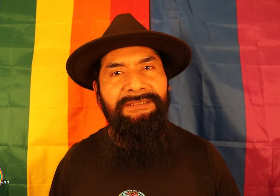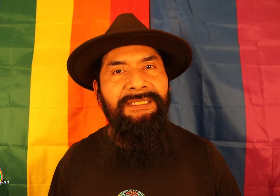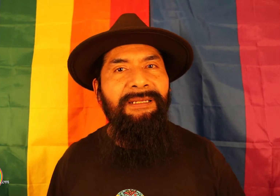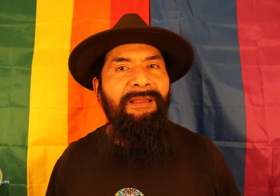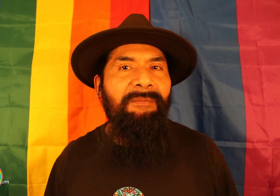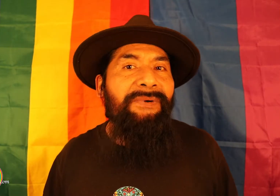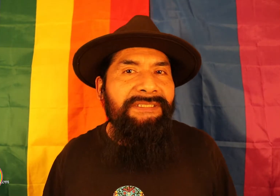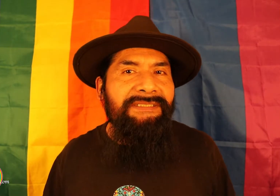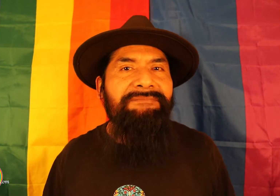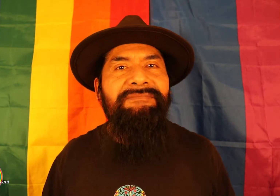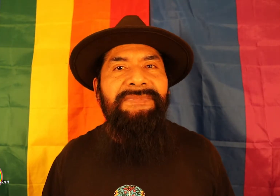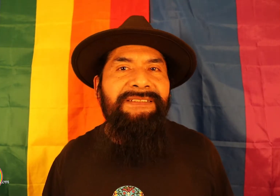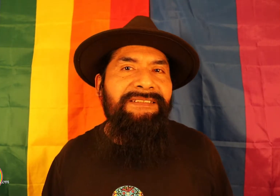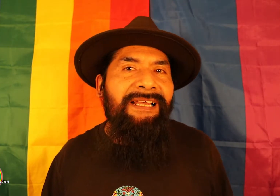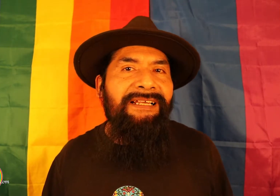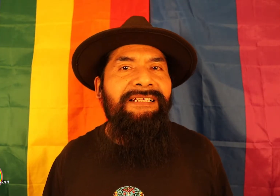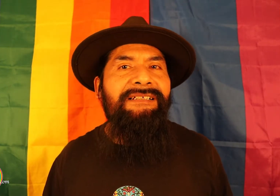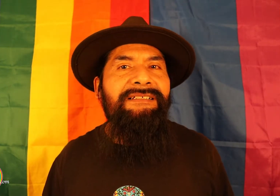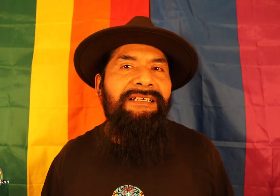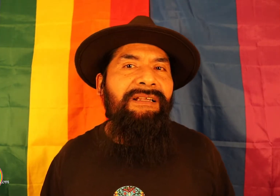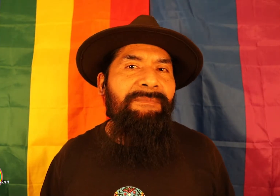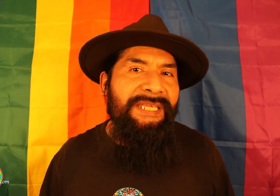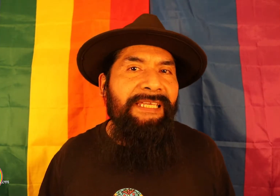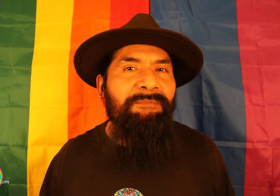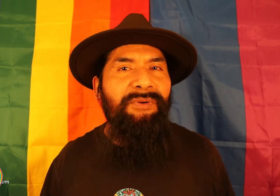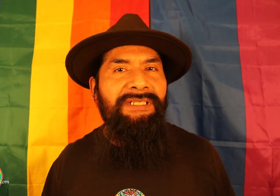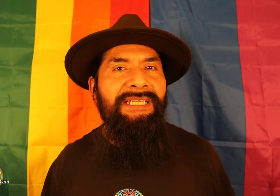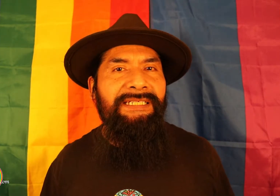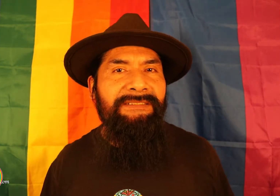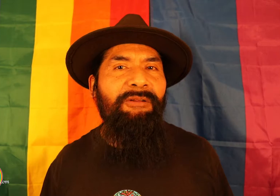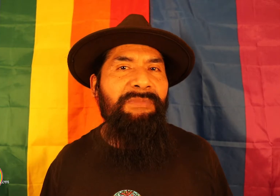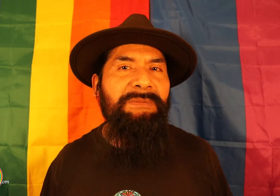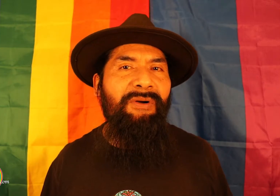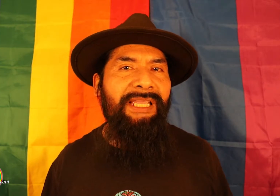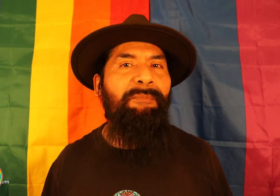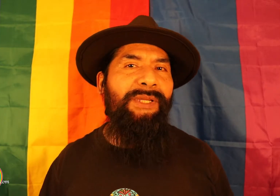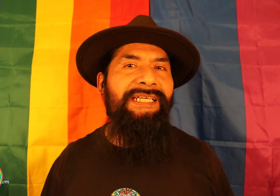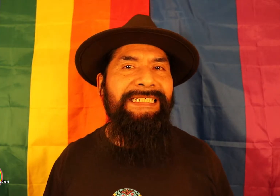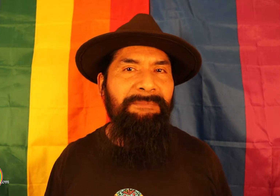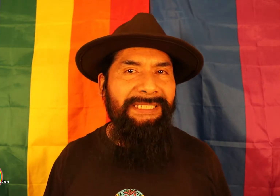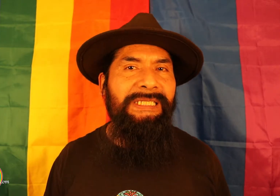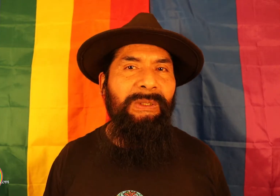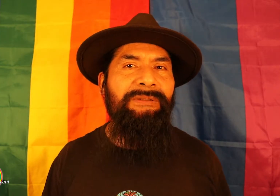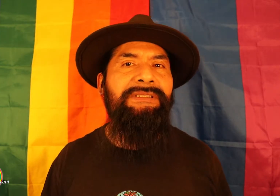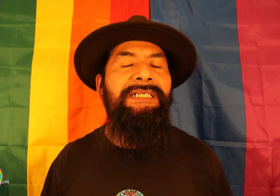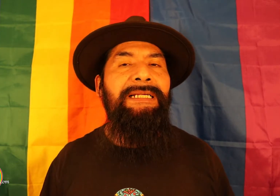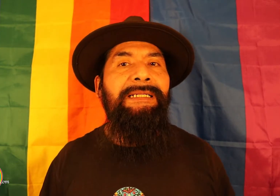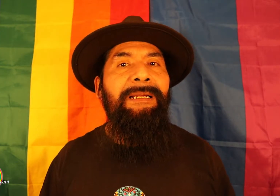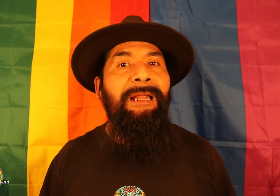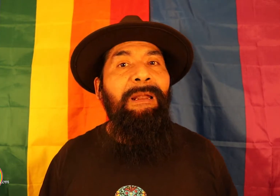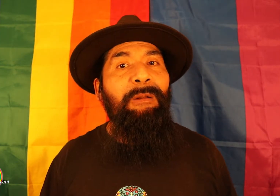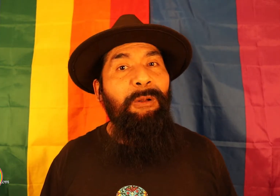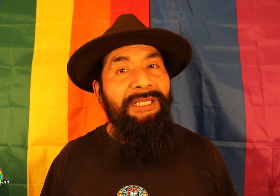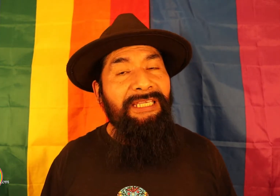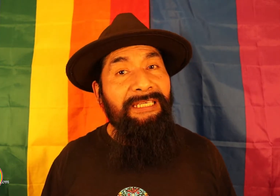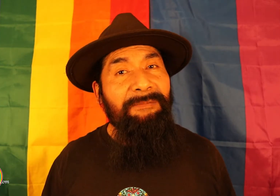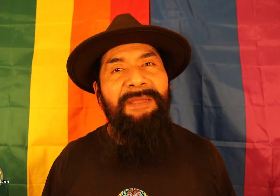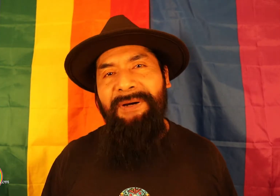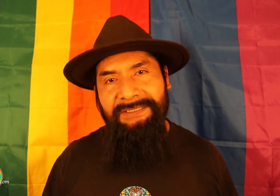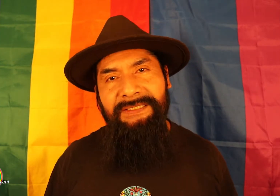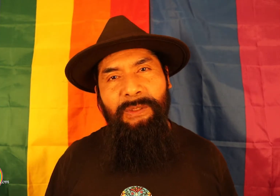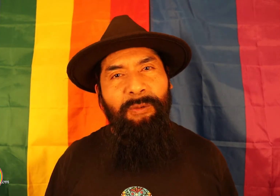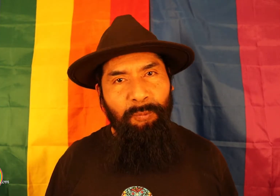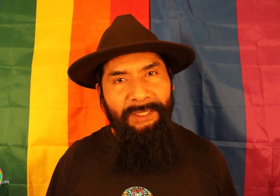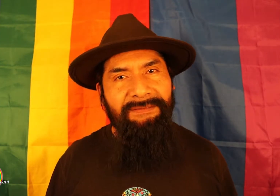América, pues está bien, porque es lo mismo que apoyan en México. Lo que